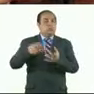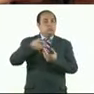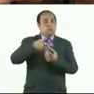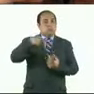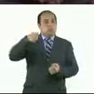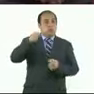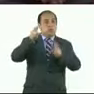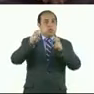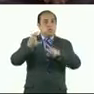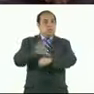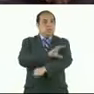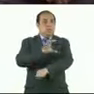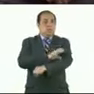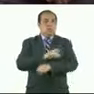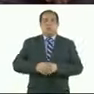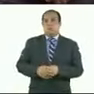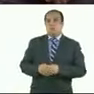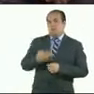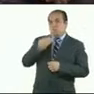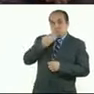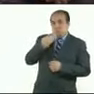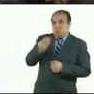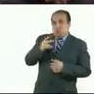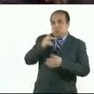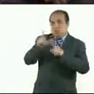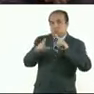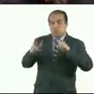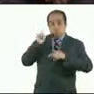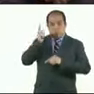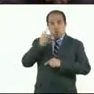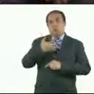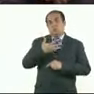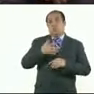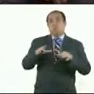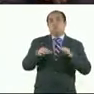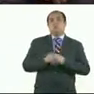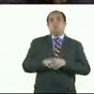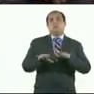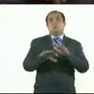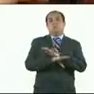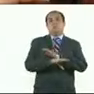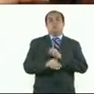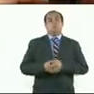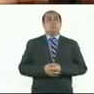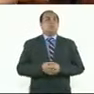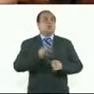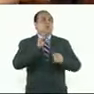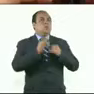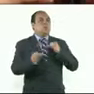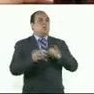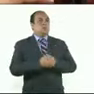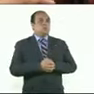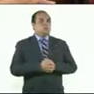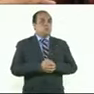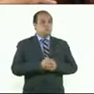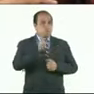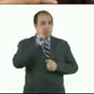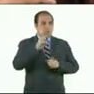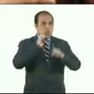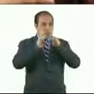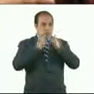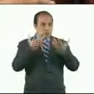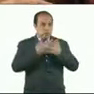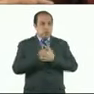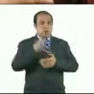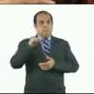materia energética? Pues sería muy bueno para el país. Esperemos que así sea. Último, doctora, veía una entrevista que le hicieron